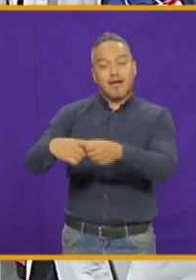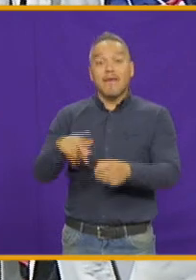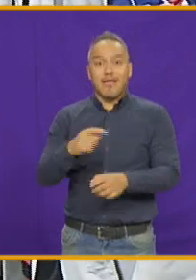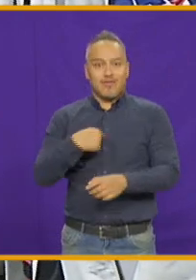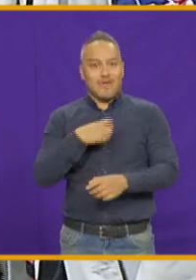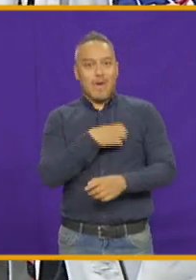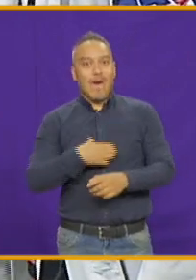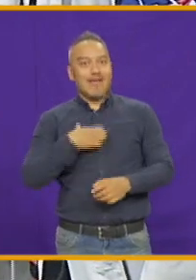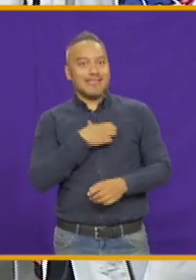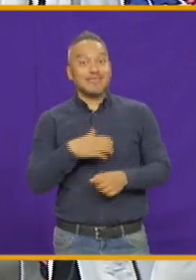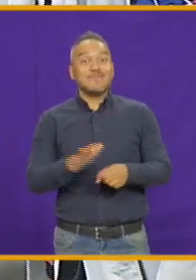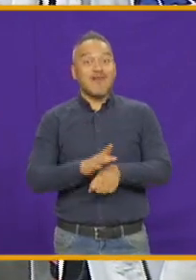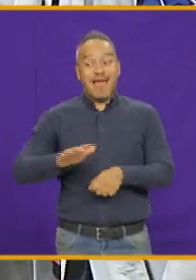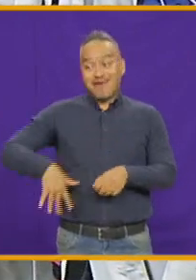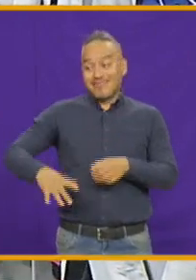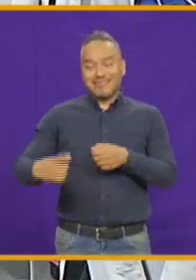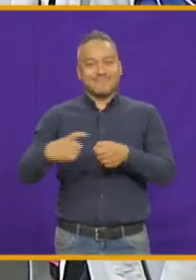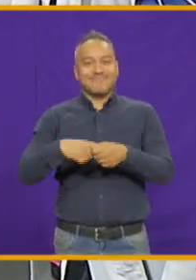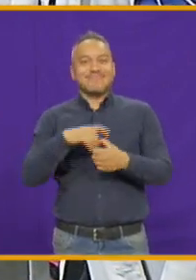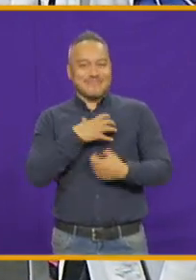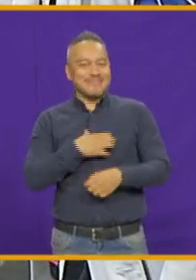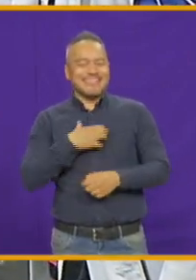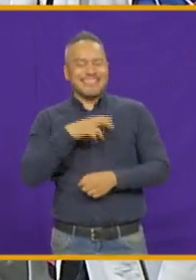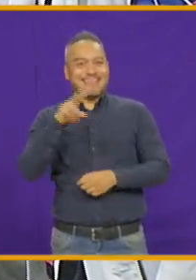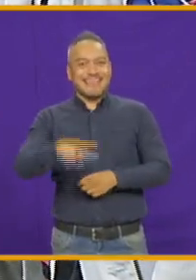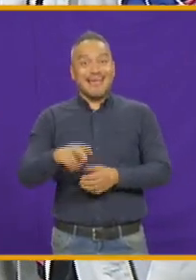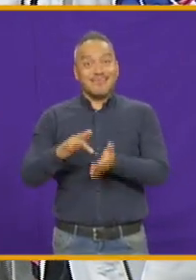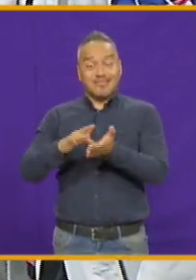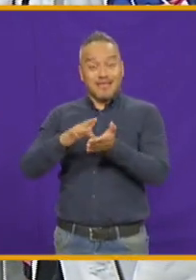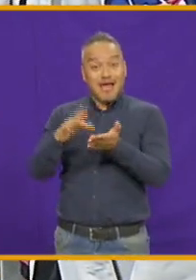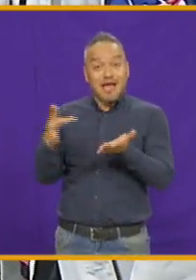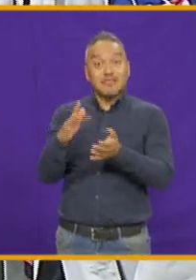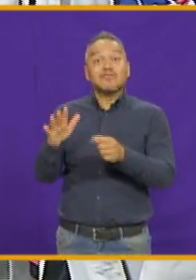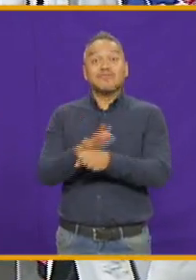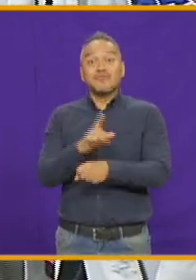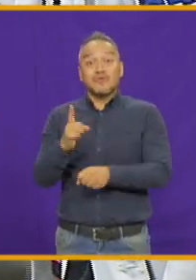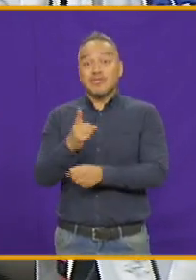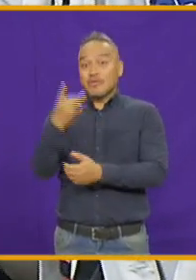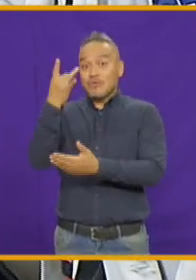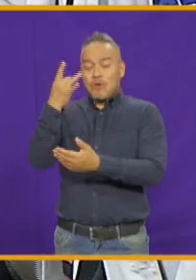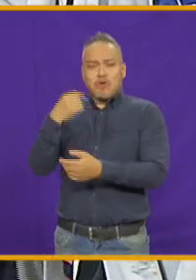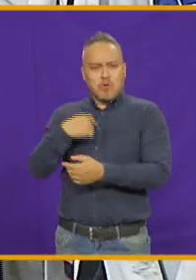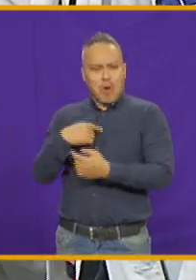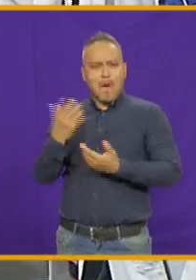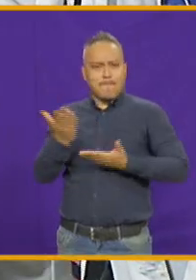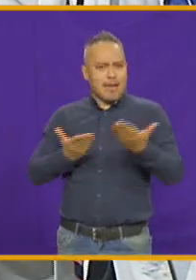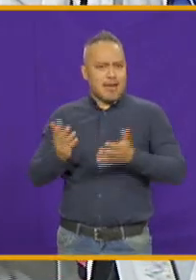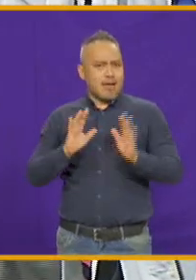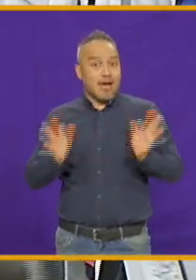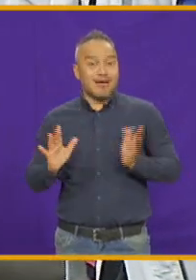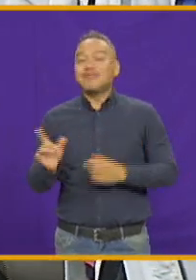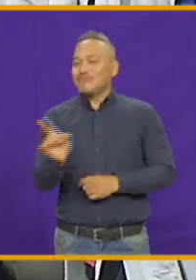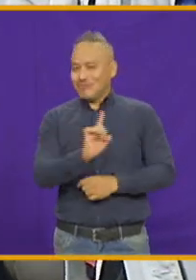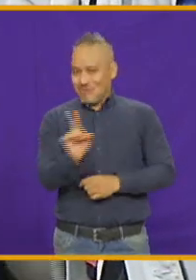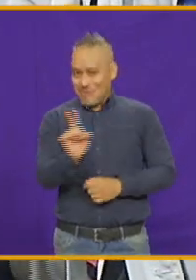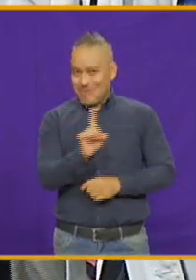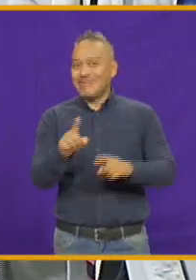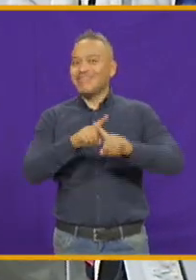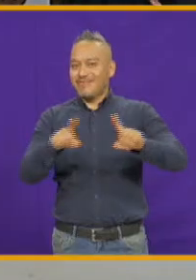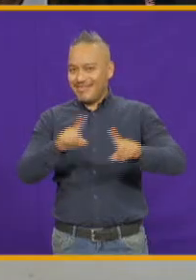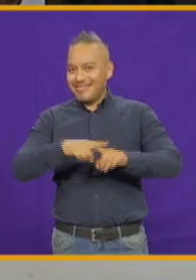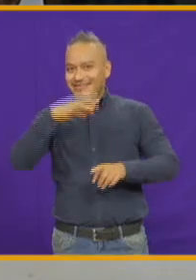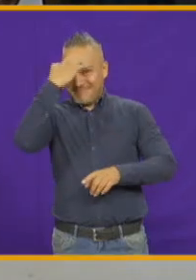en este poco tiempo que tengo muy contenta y agradecida porque no nada más es el participar y bailar sino que vives otras experiencias como